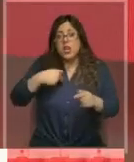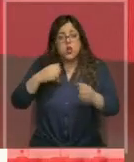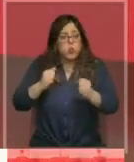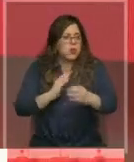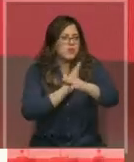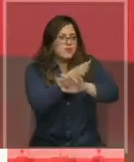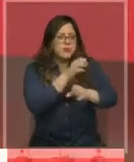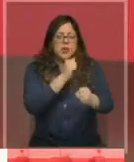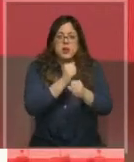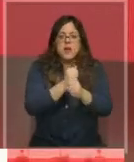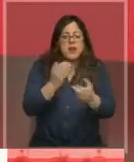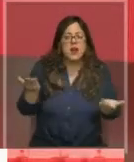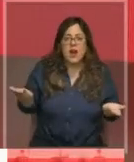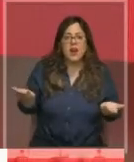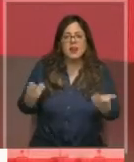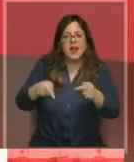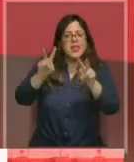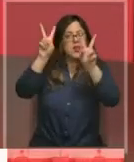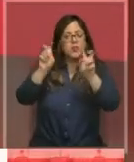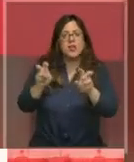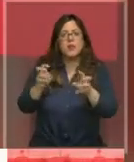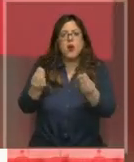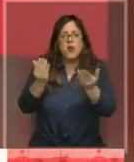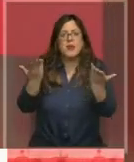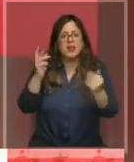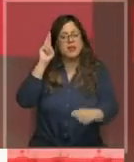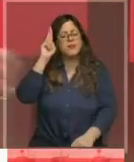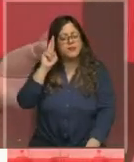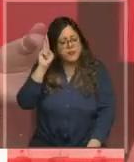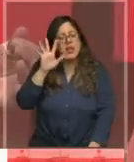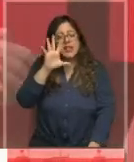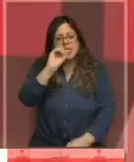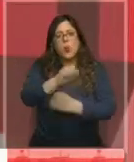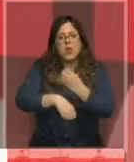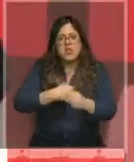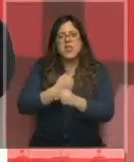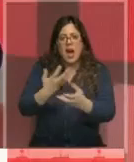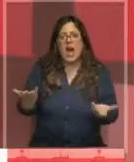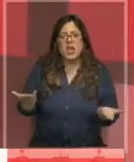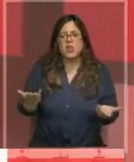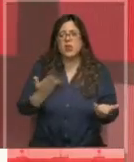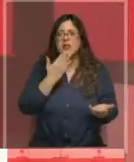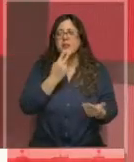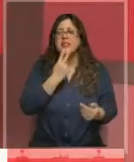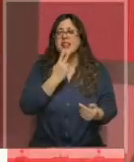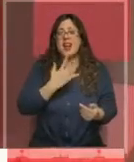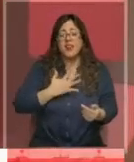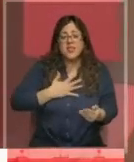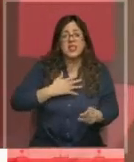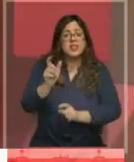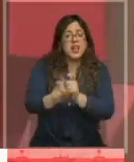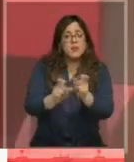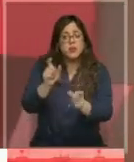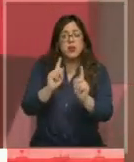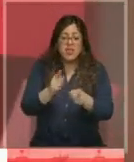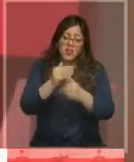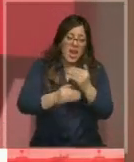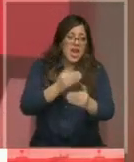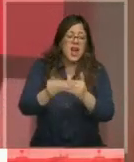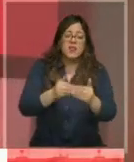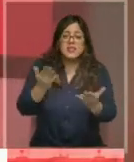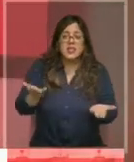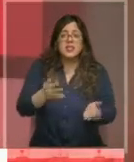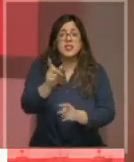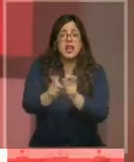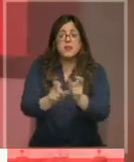trabajar también. O sea, hay una cuestión que tiene que ver con la conmemoración de los 50 años, pero por sobre todo con la vida ciudadana que avanza y tiene que seguir. Yo creo que entre los